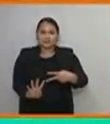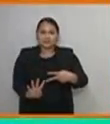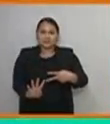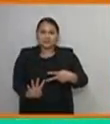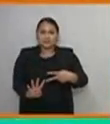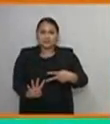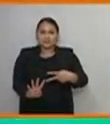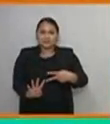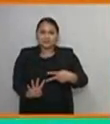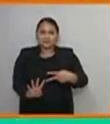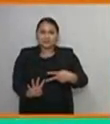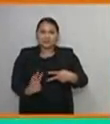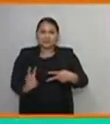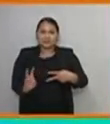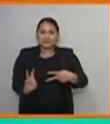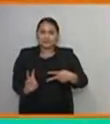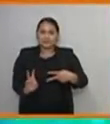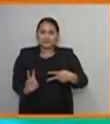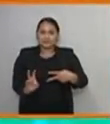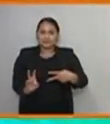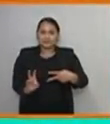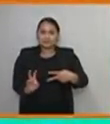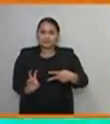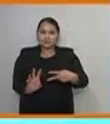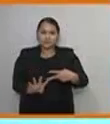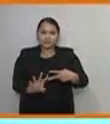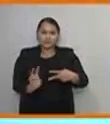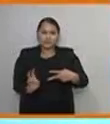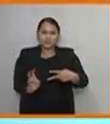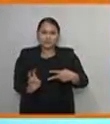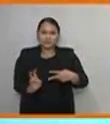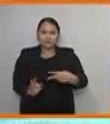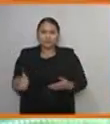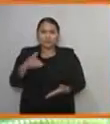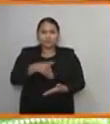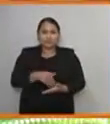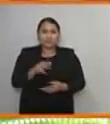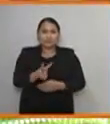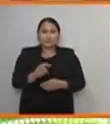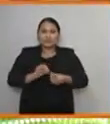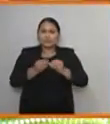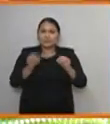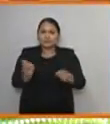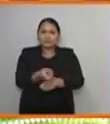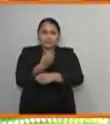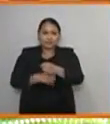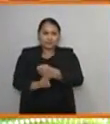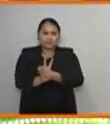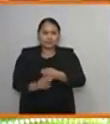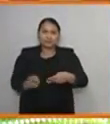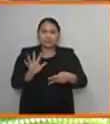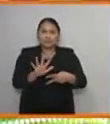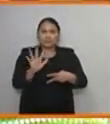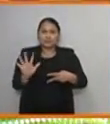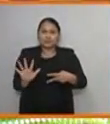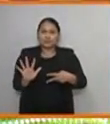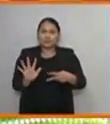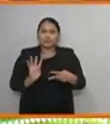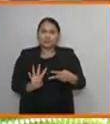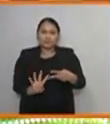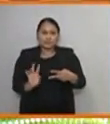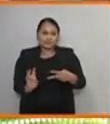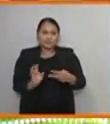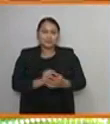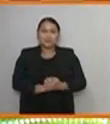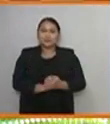dígito, 7, segundo número premiado, 47. Repito los dos números premiados, 55 y